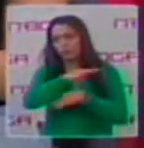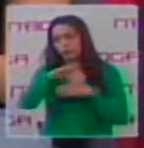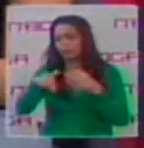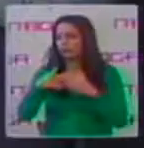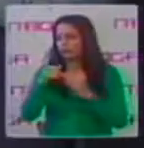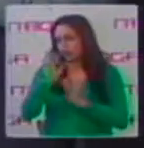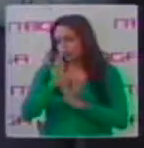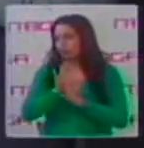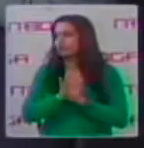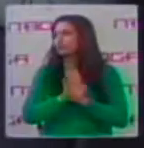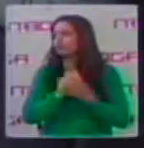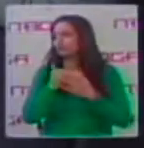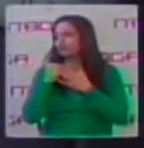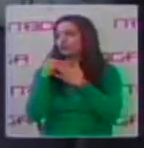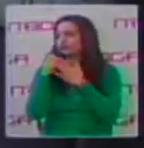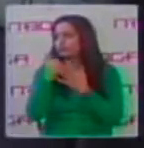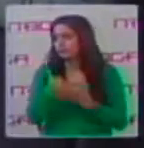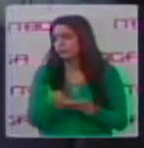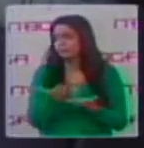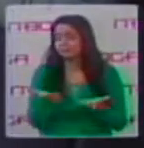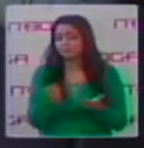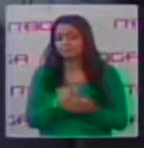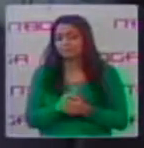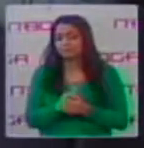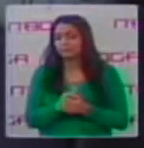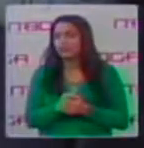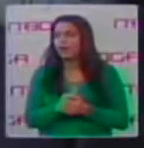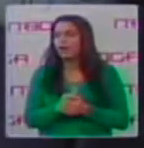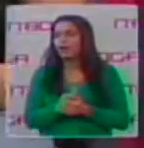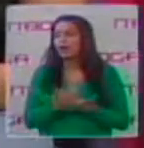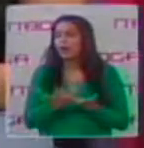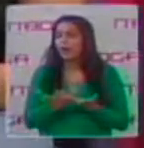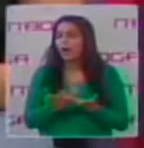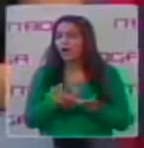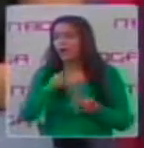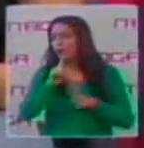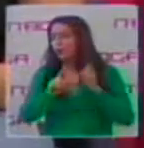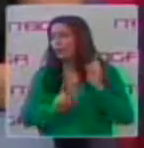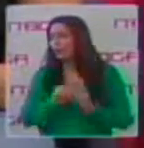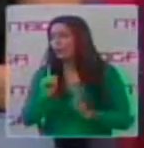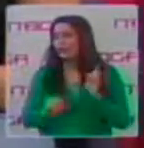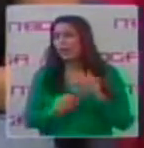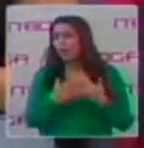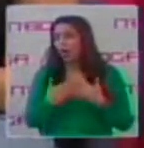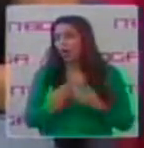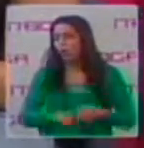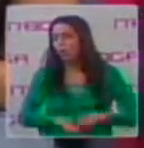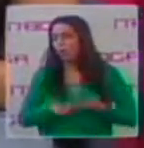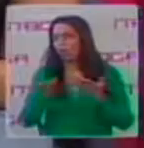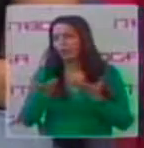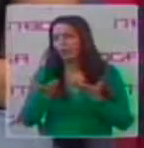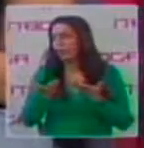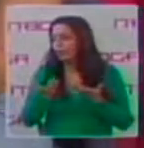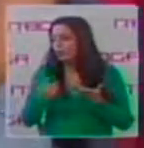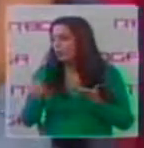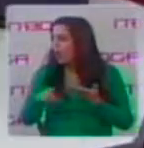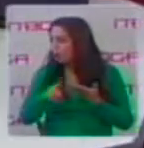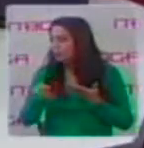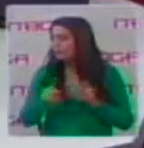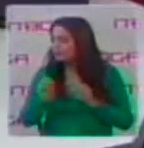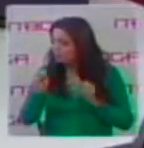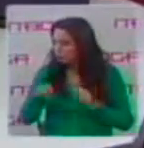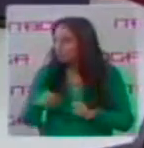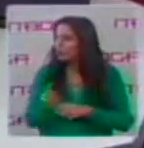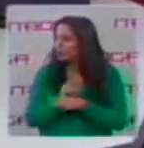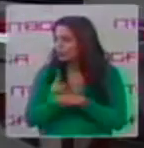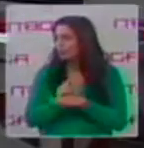caso estaríamos hablando de los recicladores. Hay muchas cosas que nosotros botamos y que a ellos les sirve. Por ejemplo, entonces, para hacerse